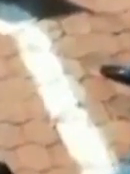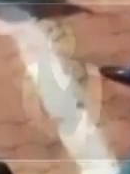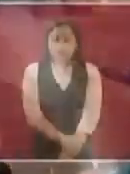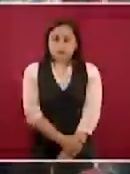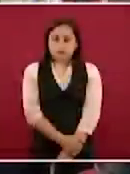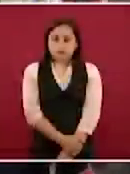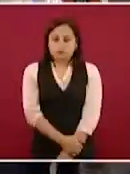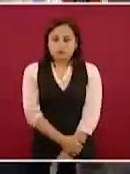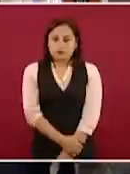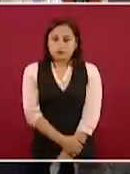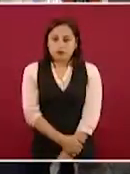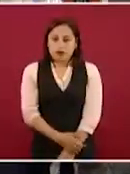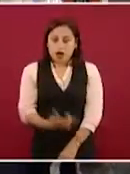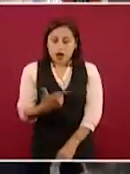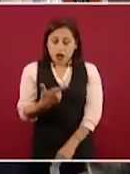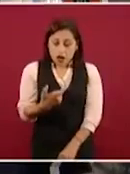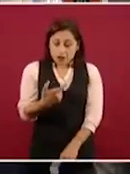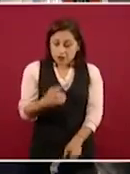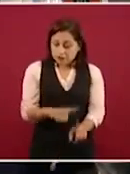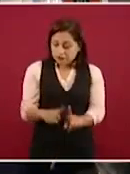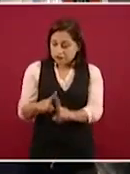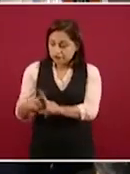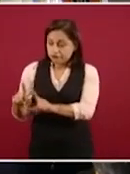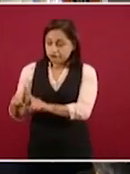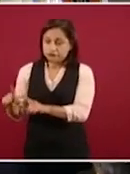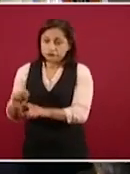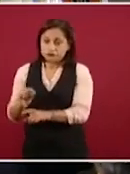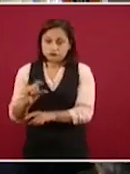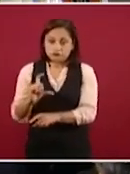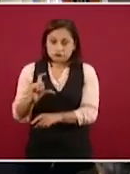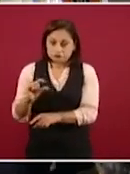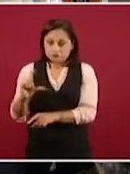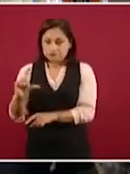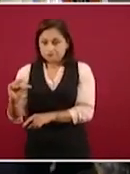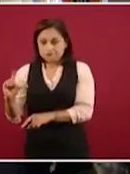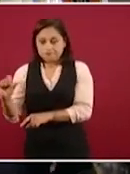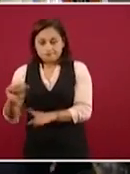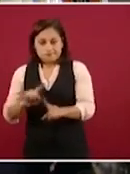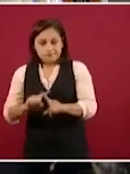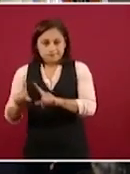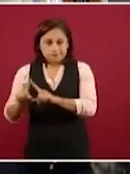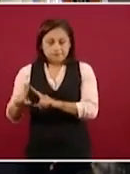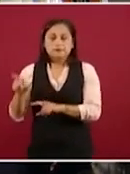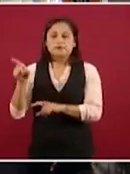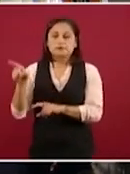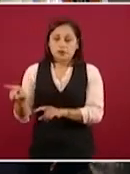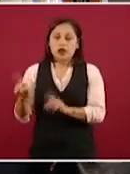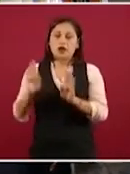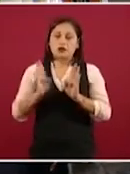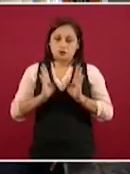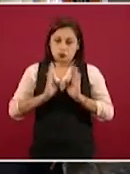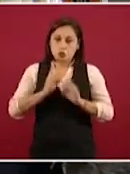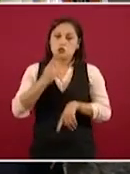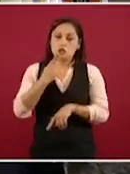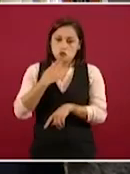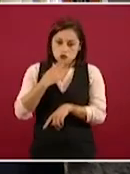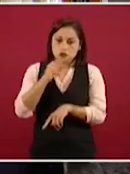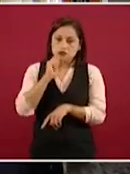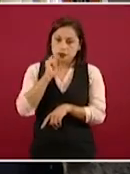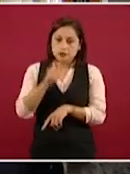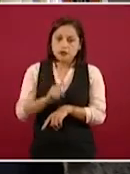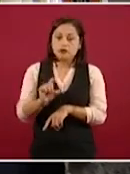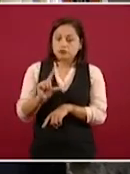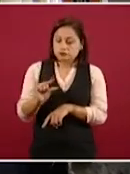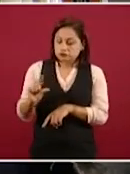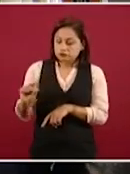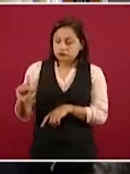Estas armas son de diferentes calibres, calibres de uso exclusivo de Fuerzas Armadas, calibres de los que son permitidos de